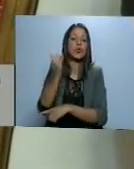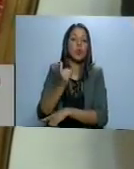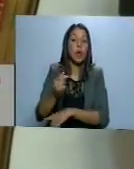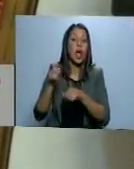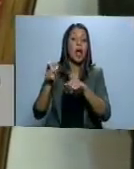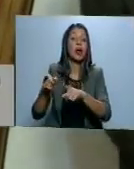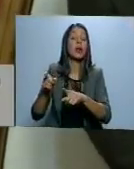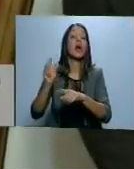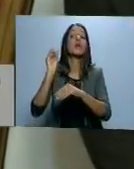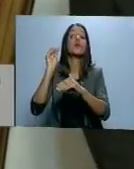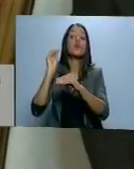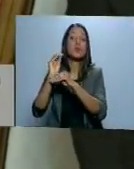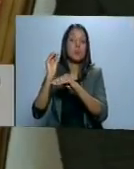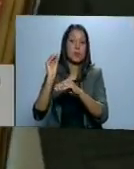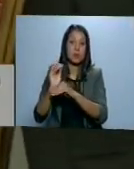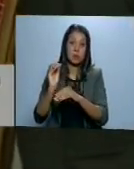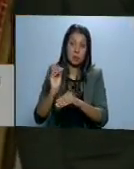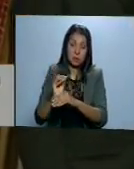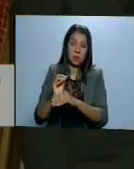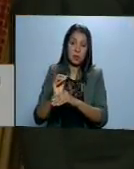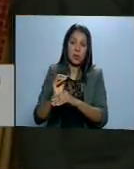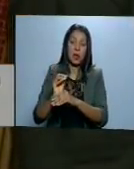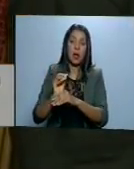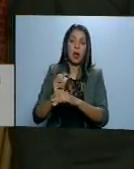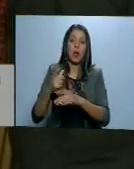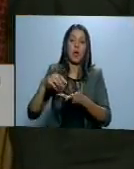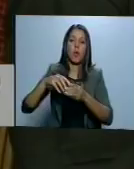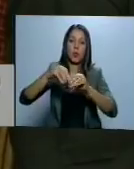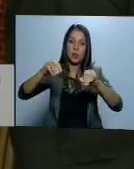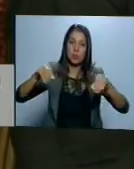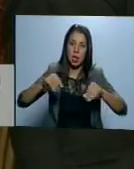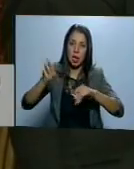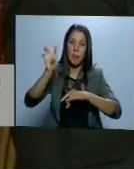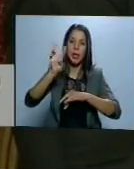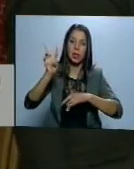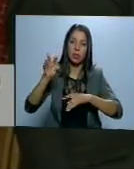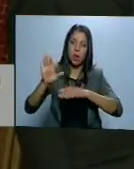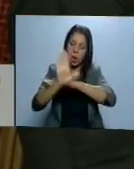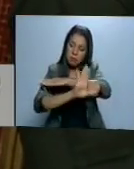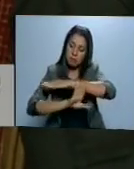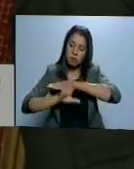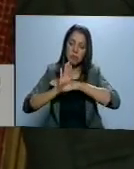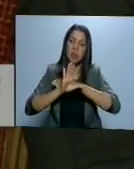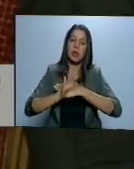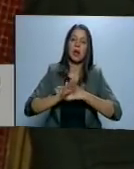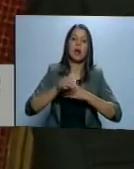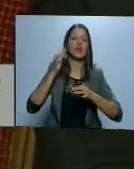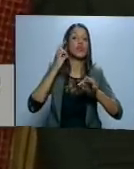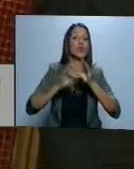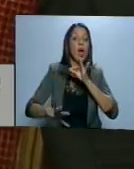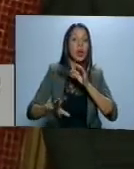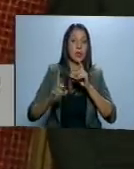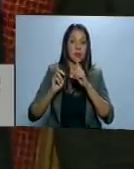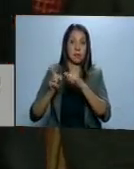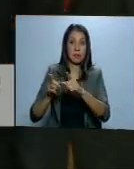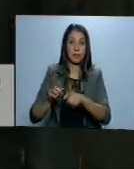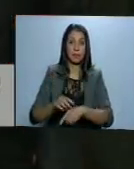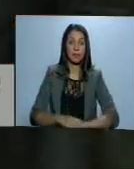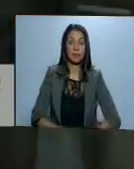se resguarda también la soberanía y la integridad territorial de Venezuela. Mucho éxito, gobernador.